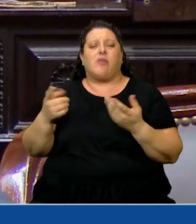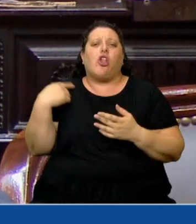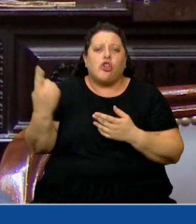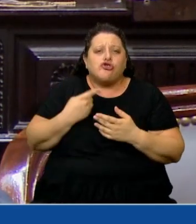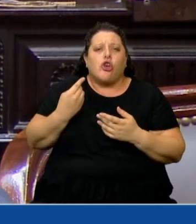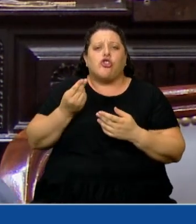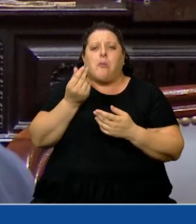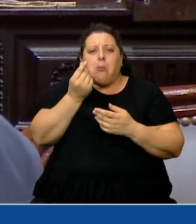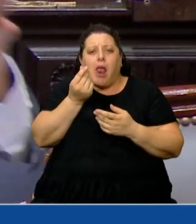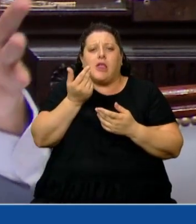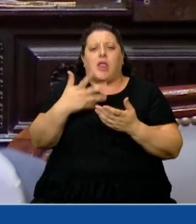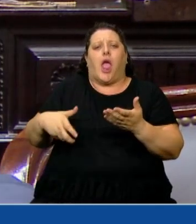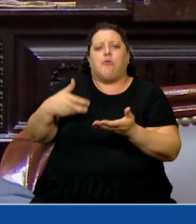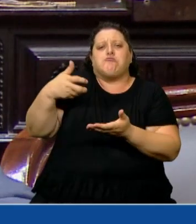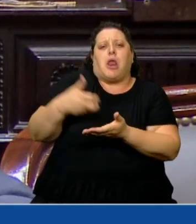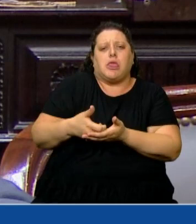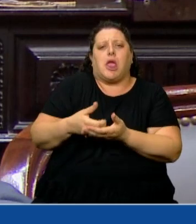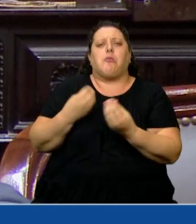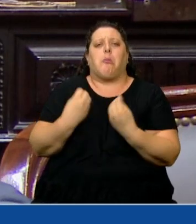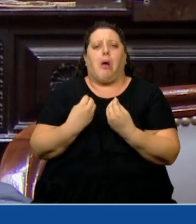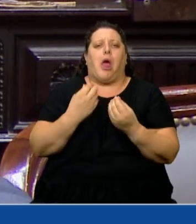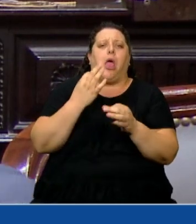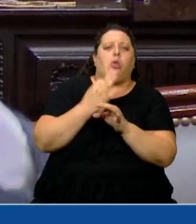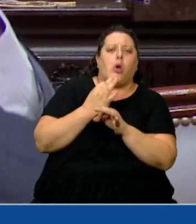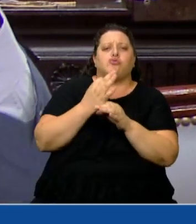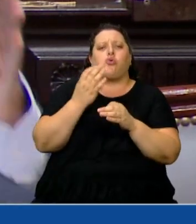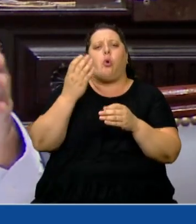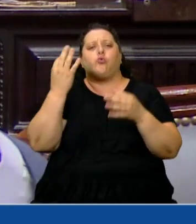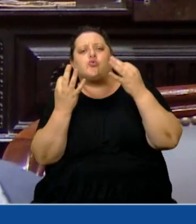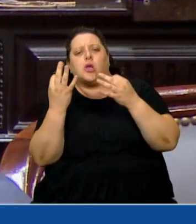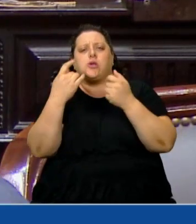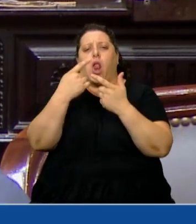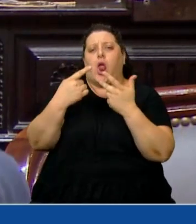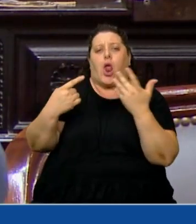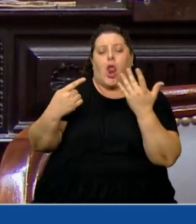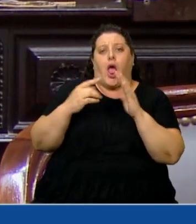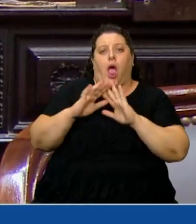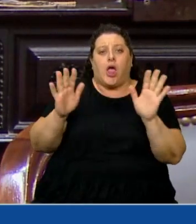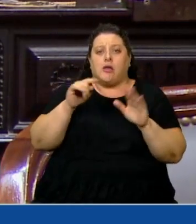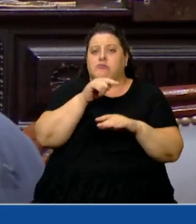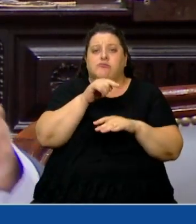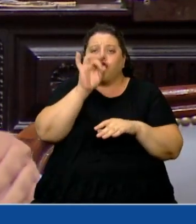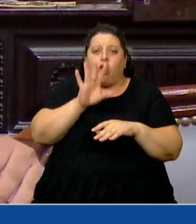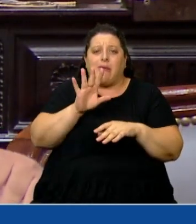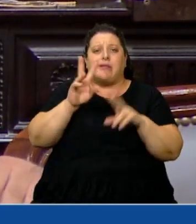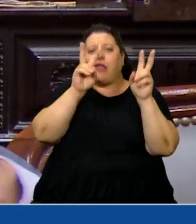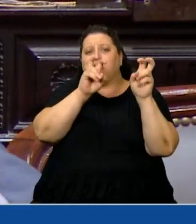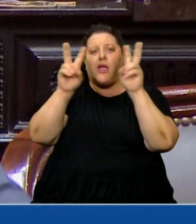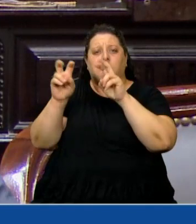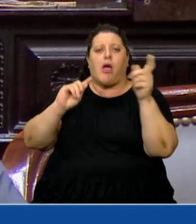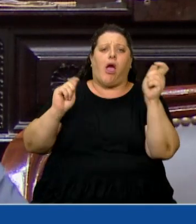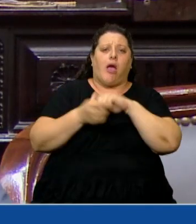cosa últimamente que magnificar el problema. Hablar del flagelo de la droga, hablar del flagelo del